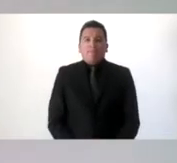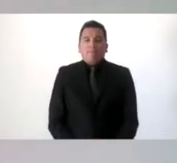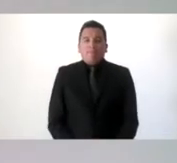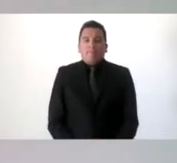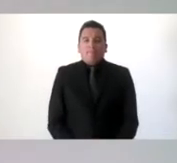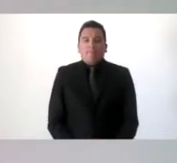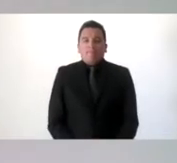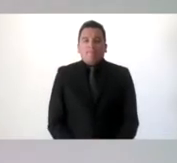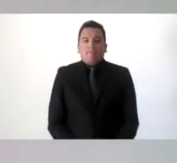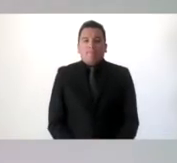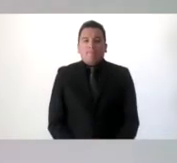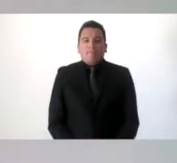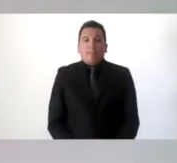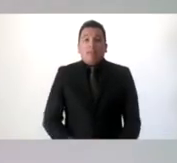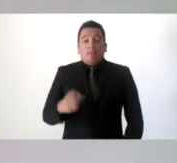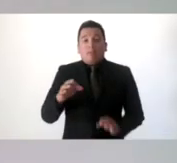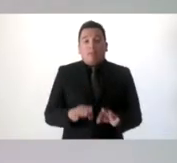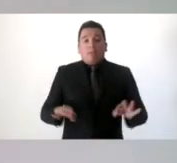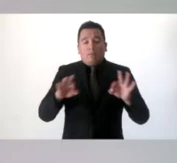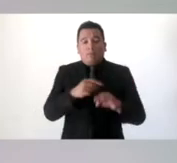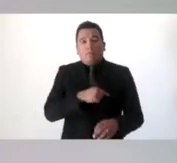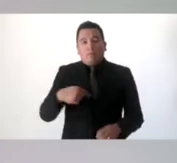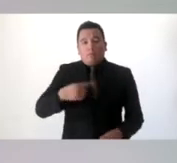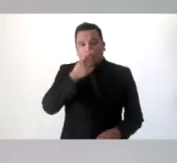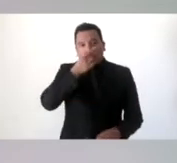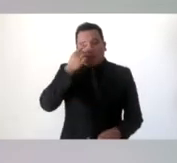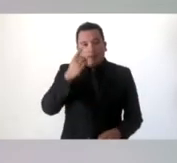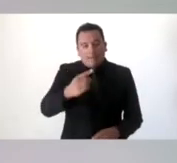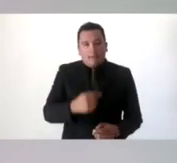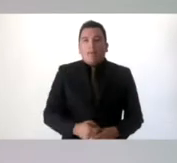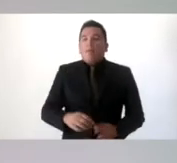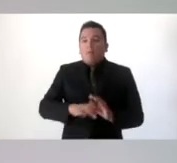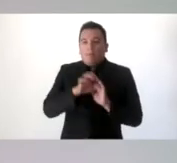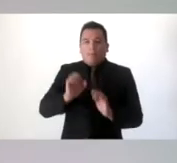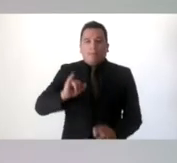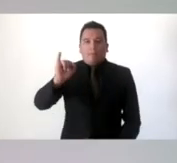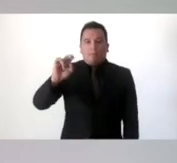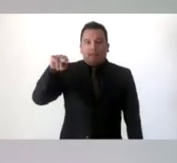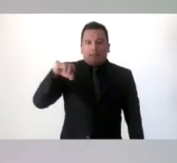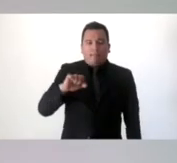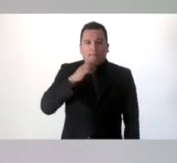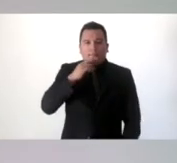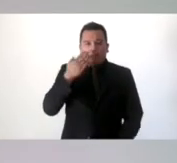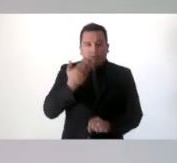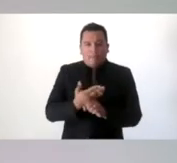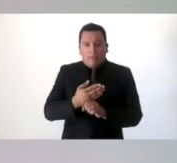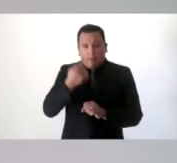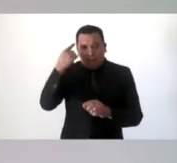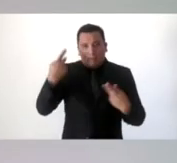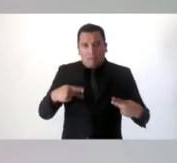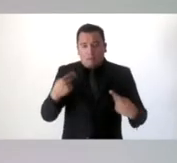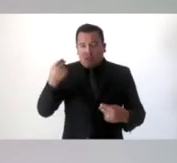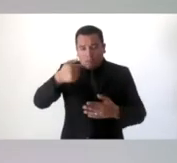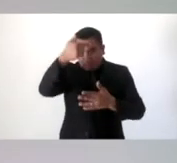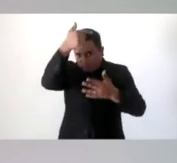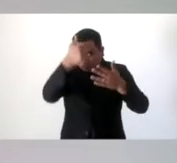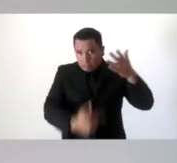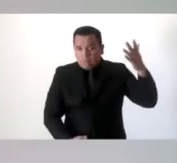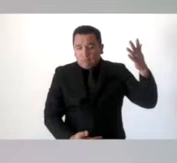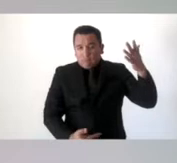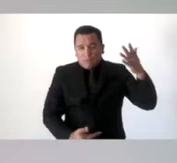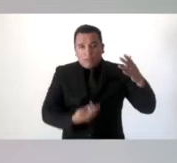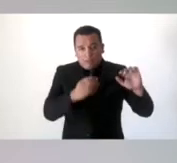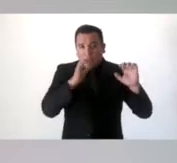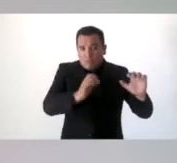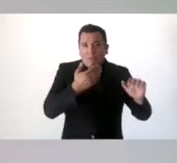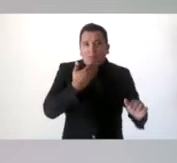mencionar que los sistemas de seguridad del propio Instituto Nacional, al ser el encargado del Registro Nacional de Electores, por ejemplo, pues ha dado muestras más